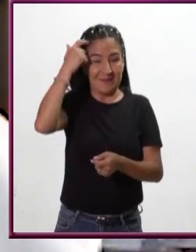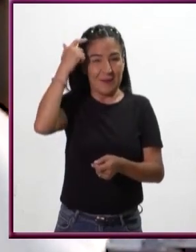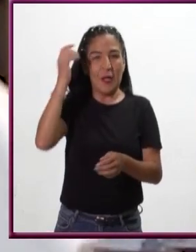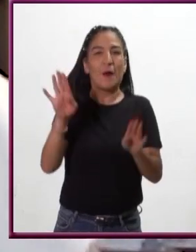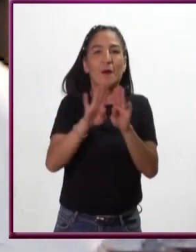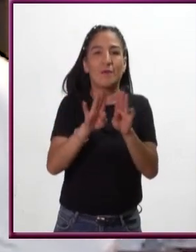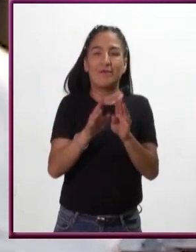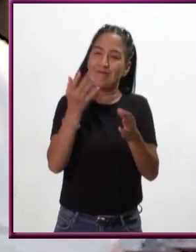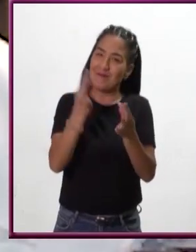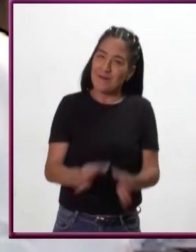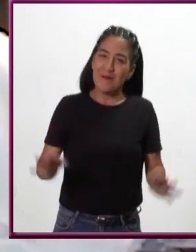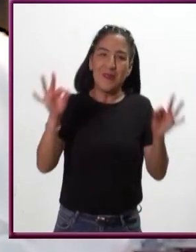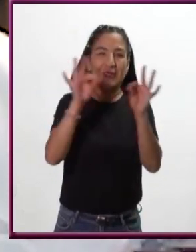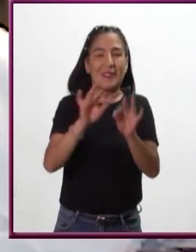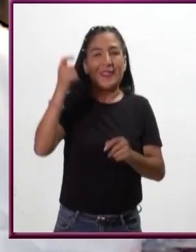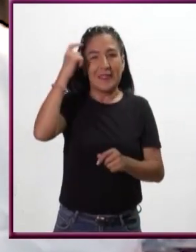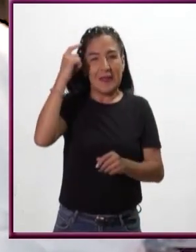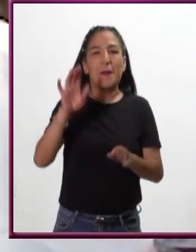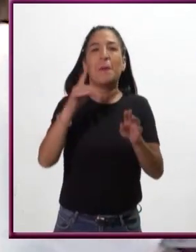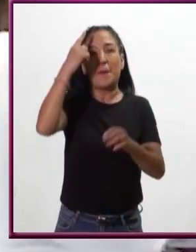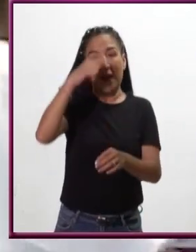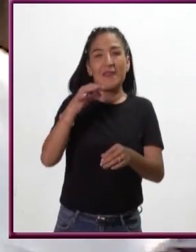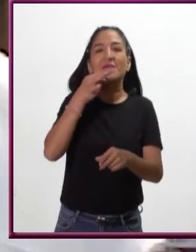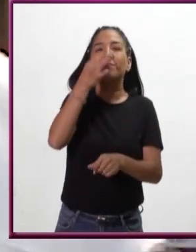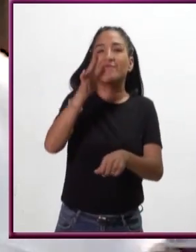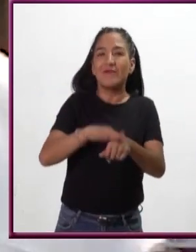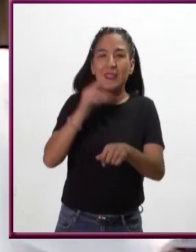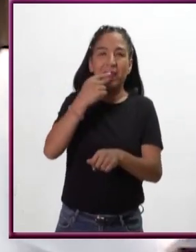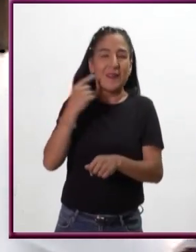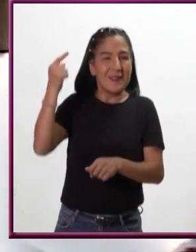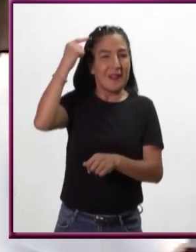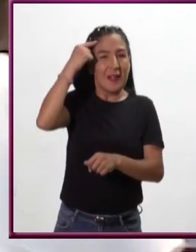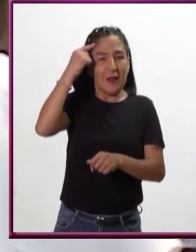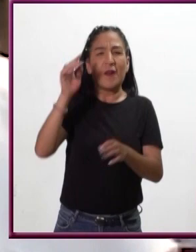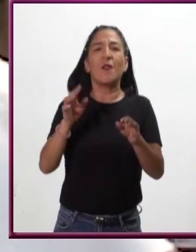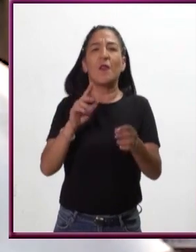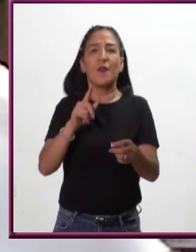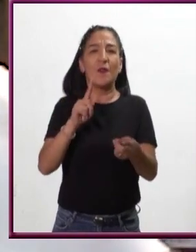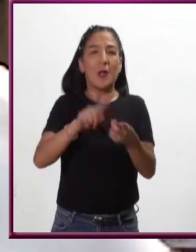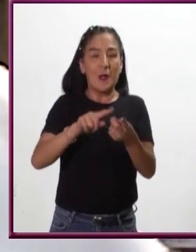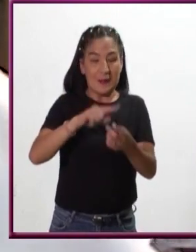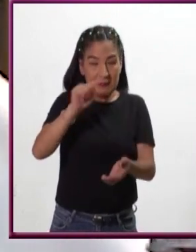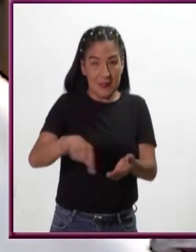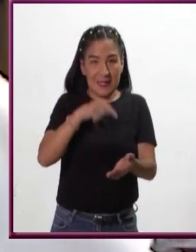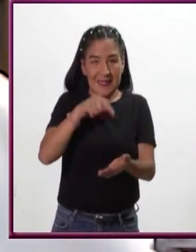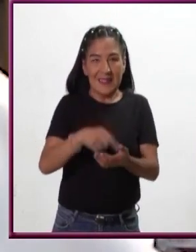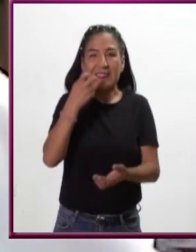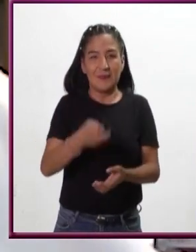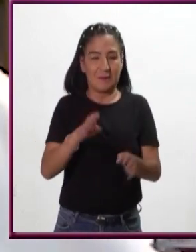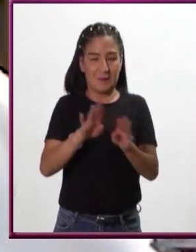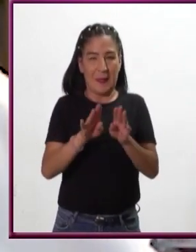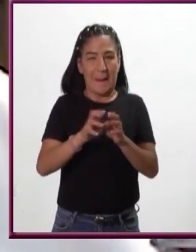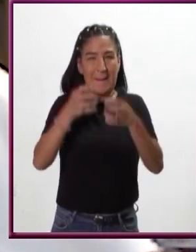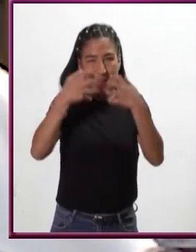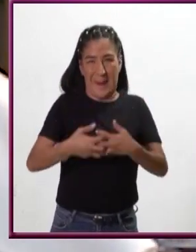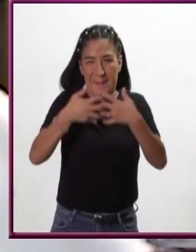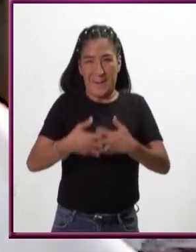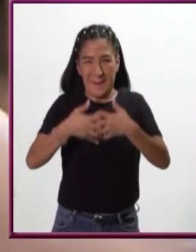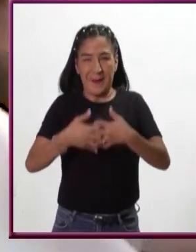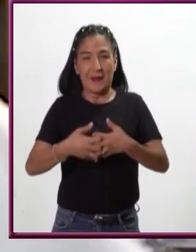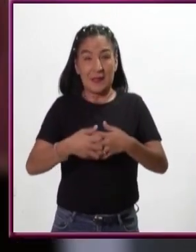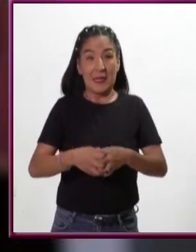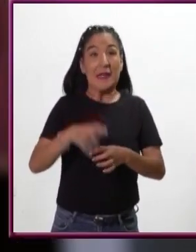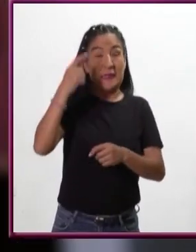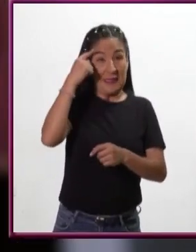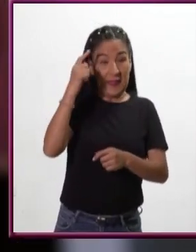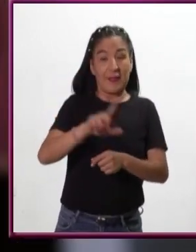aquí el actor principal. Esta información llega hacia el núcleo del tracto solitario y de